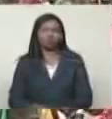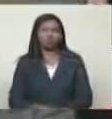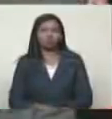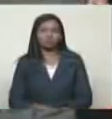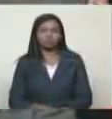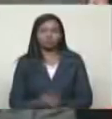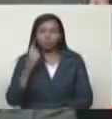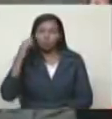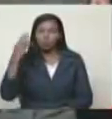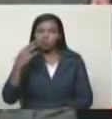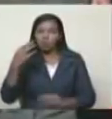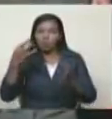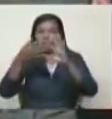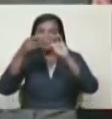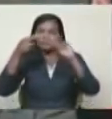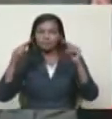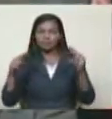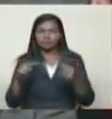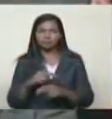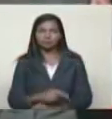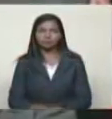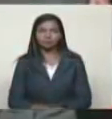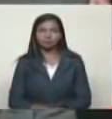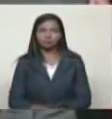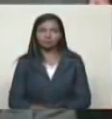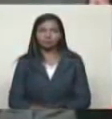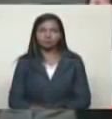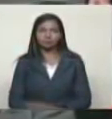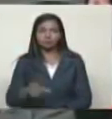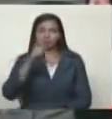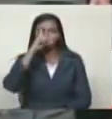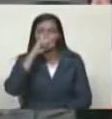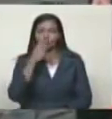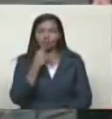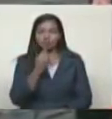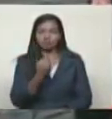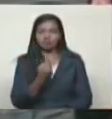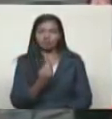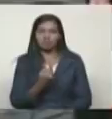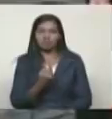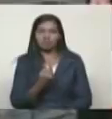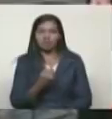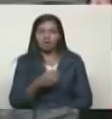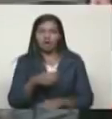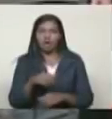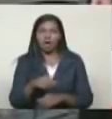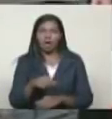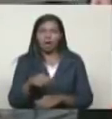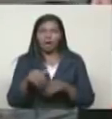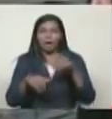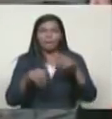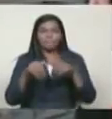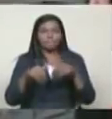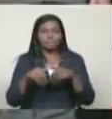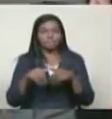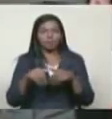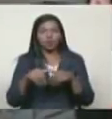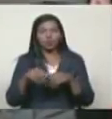Yo creo en la paz. Hace un año decía, voto sí, balas no.